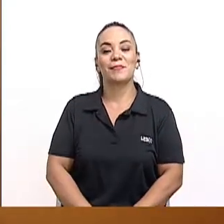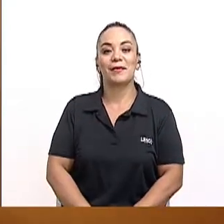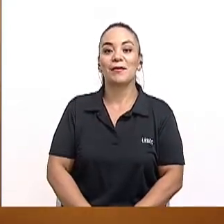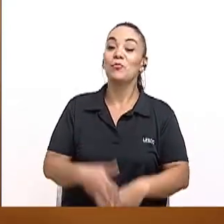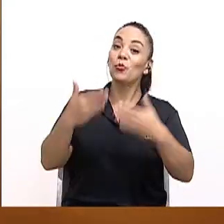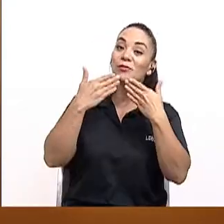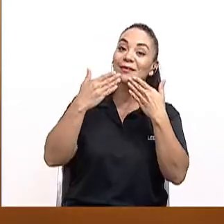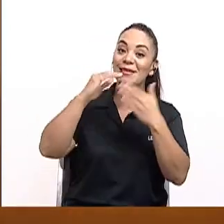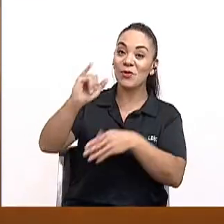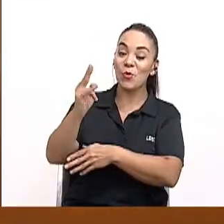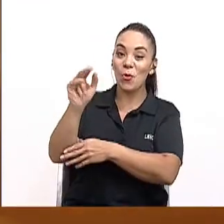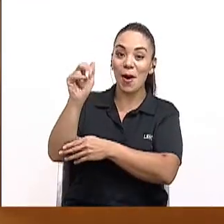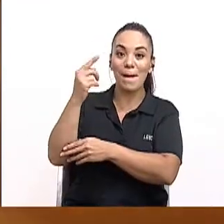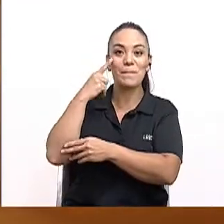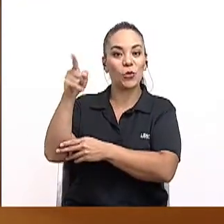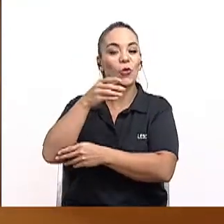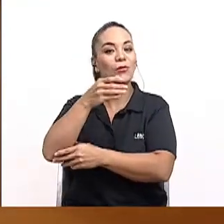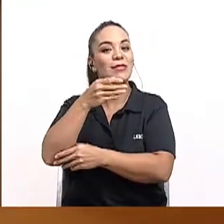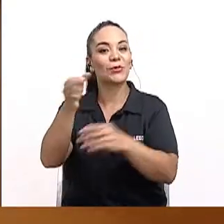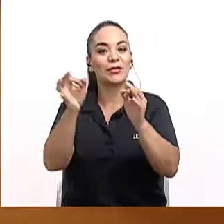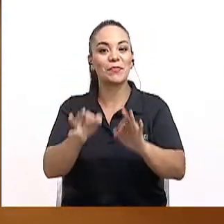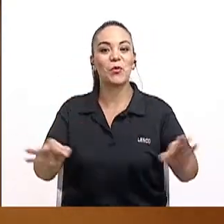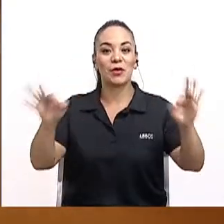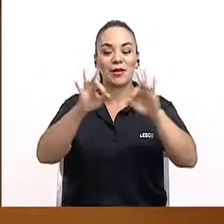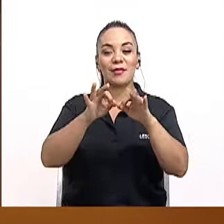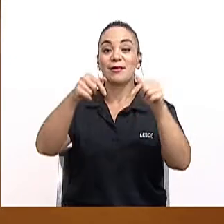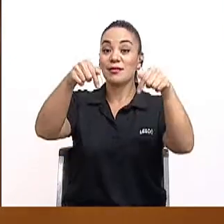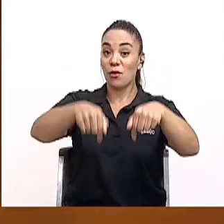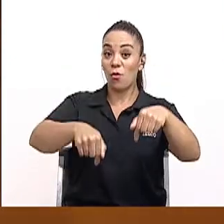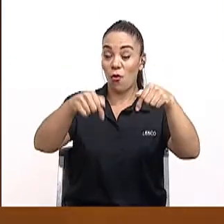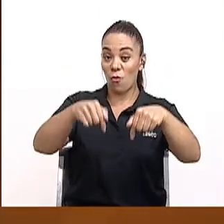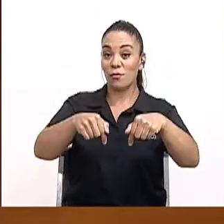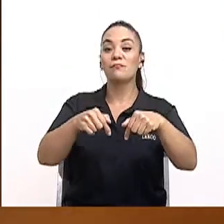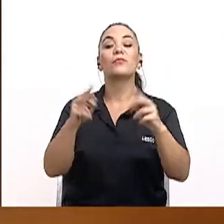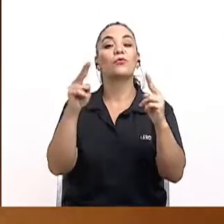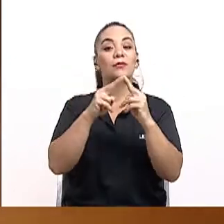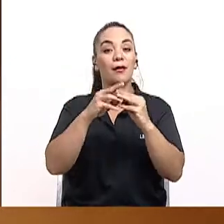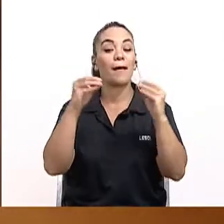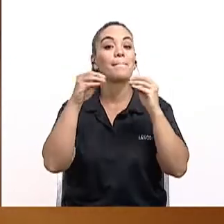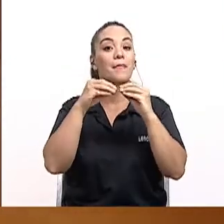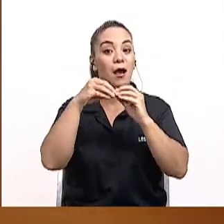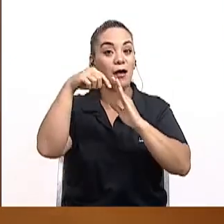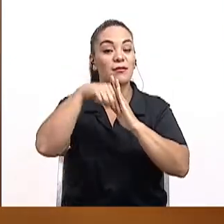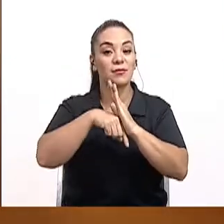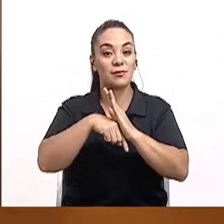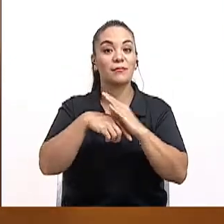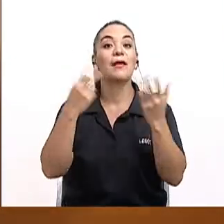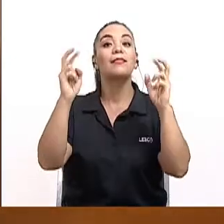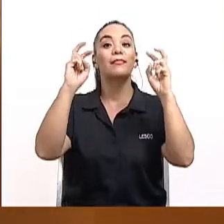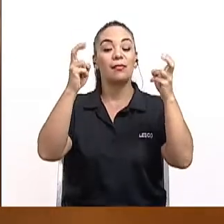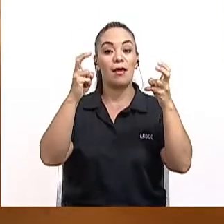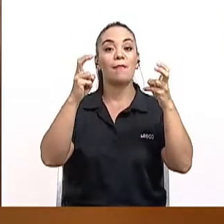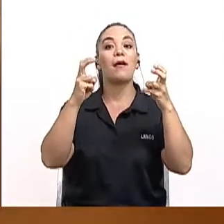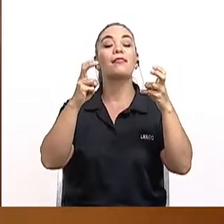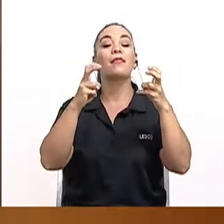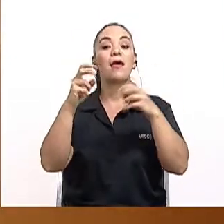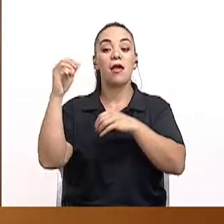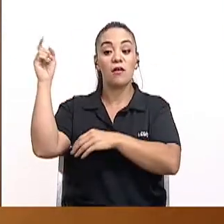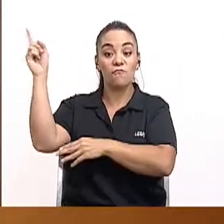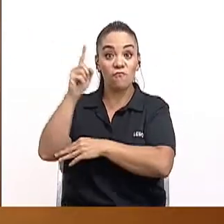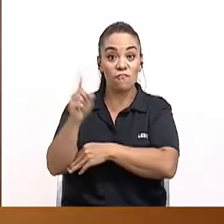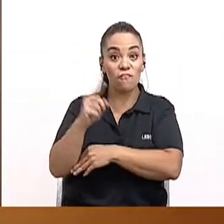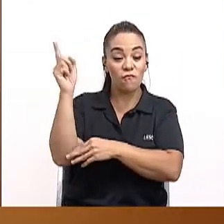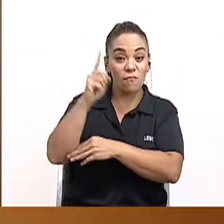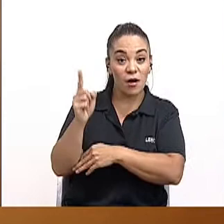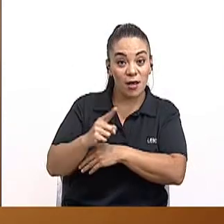Muchas gracias a Juan por esos consejos tan importantes, porque hoy vamos a estar conociendo más sobre la radiación electromagnética. Sí,